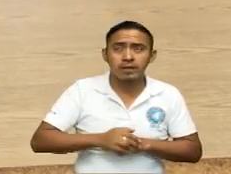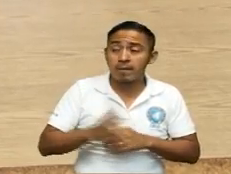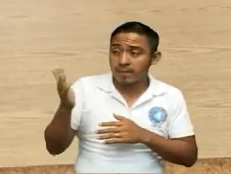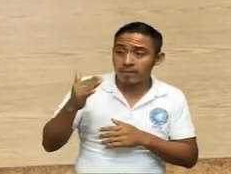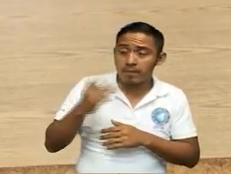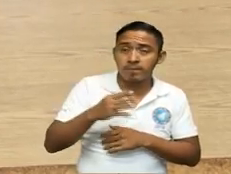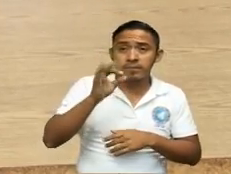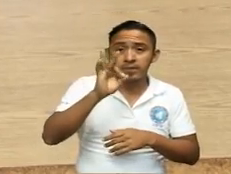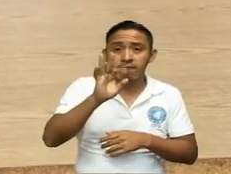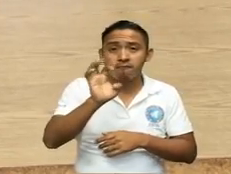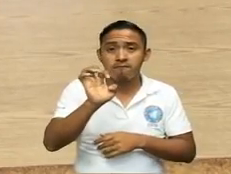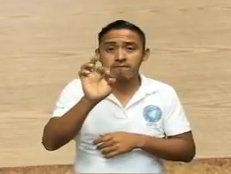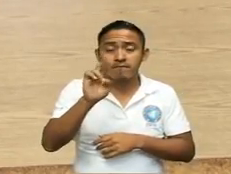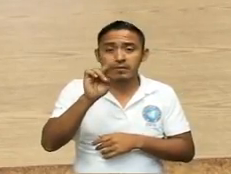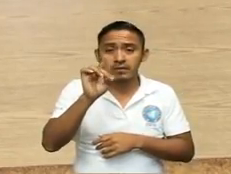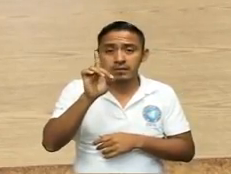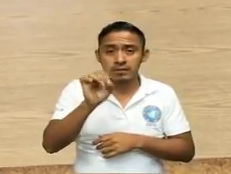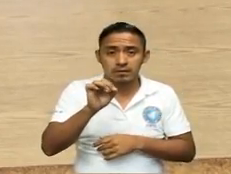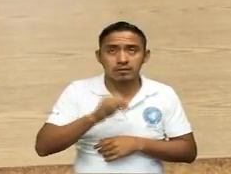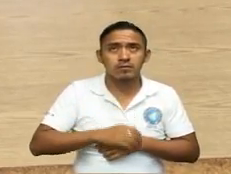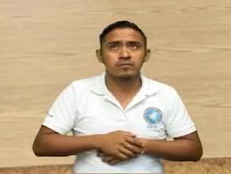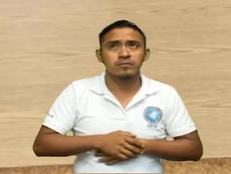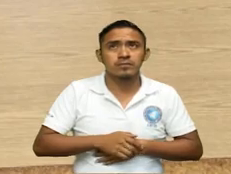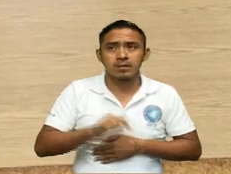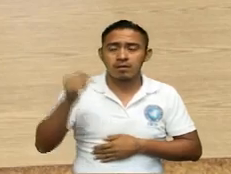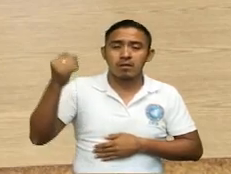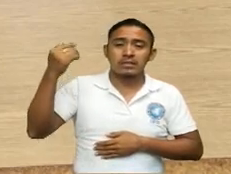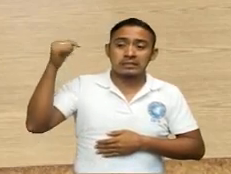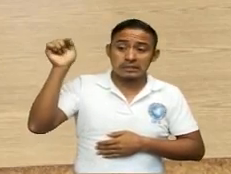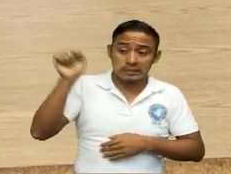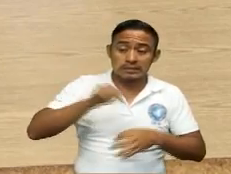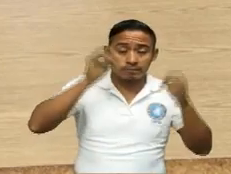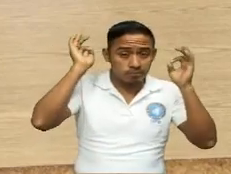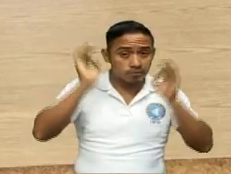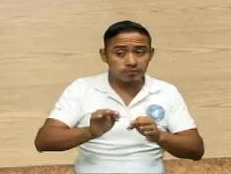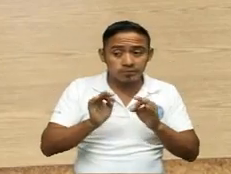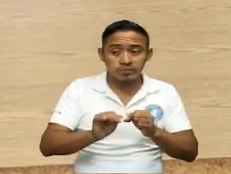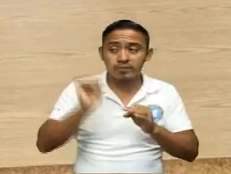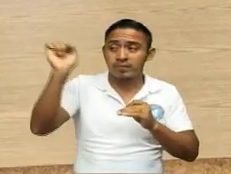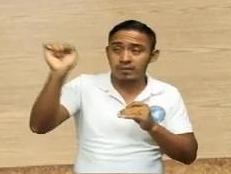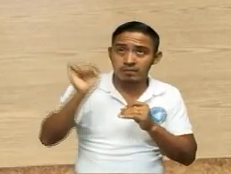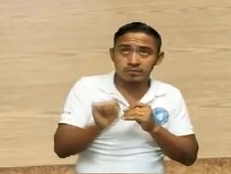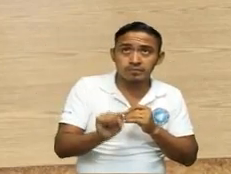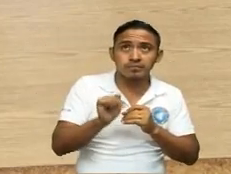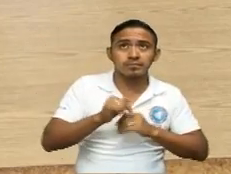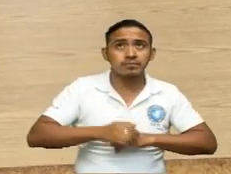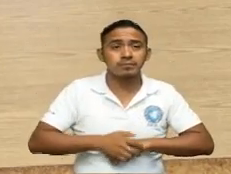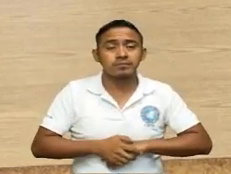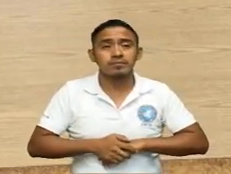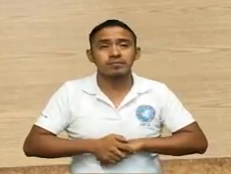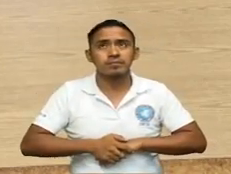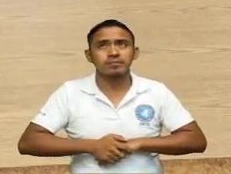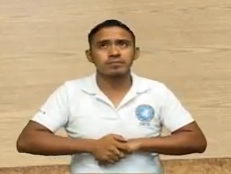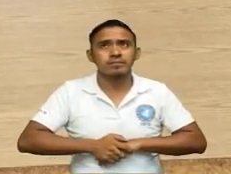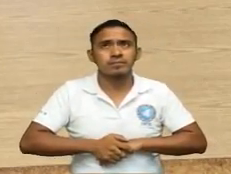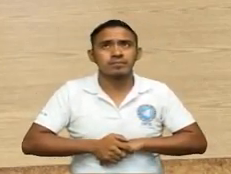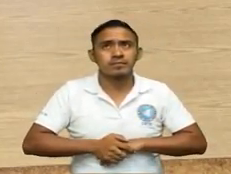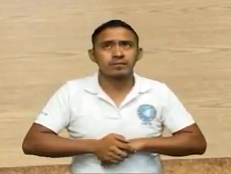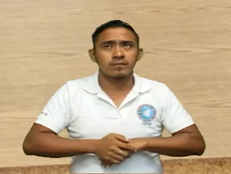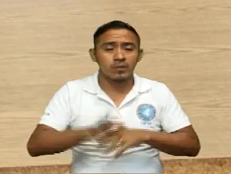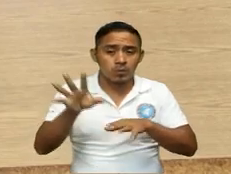Entonces, Fernando vino en el momento justo porque es una de las causas de infecciones por